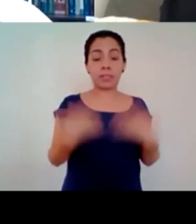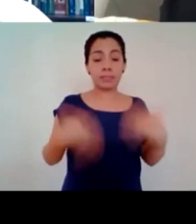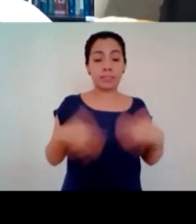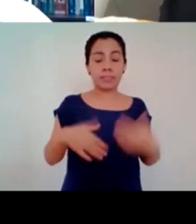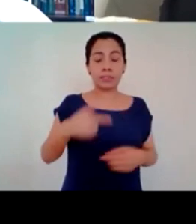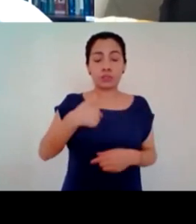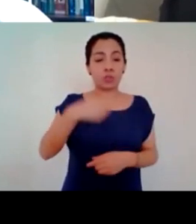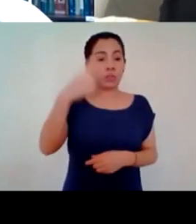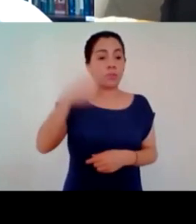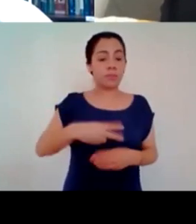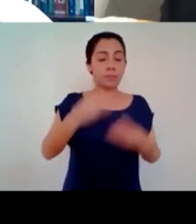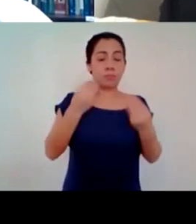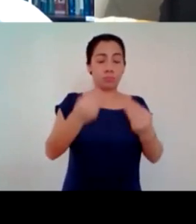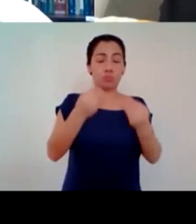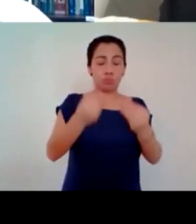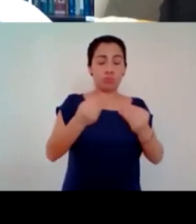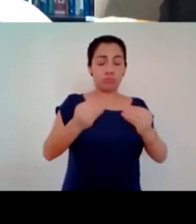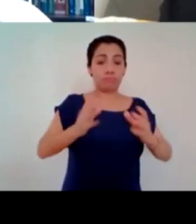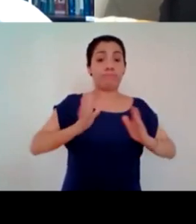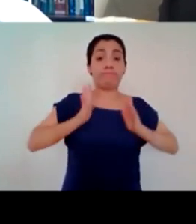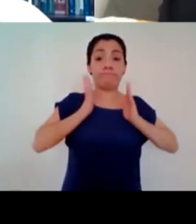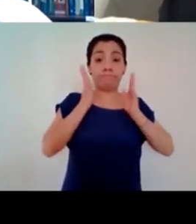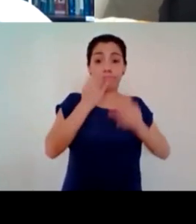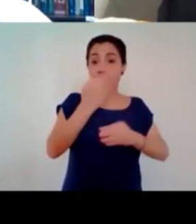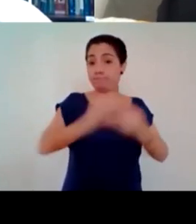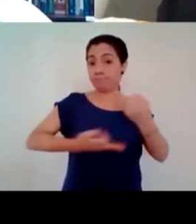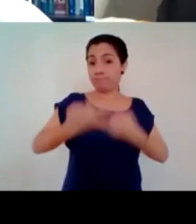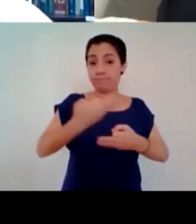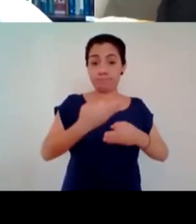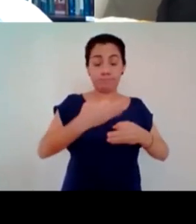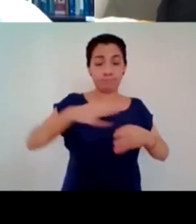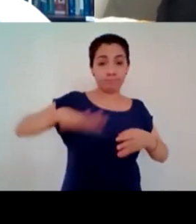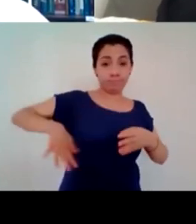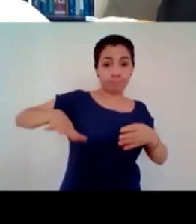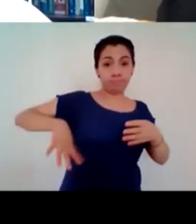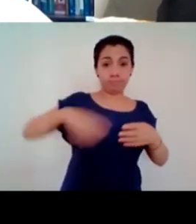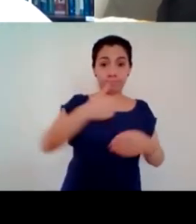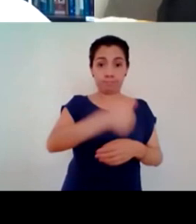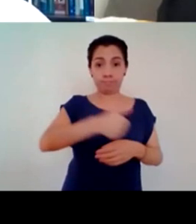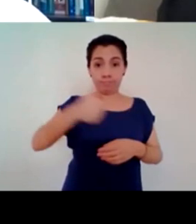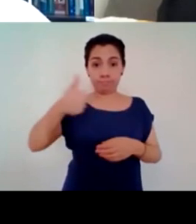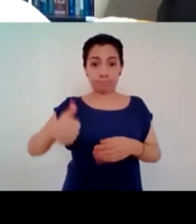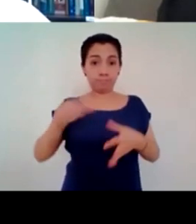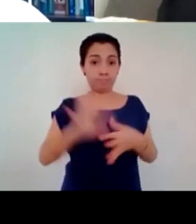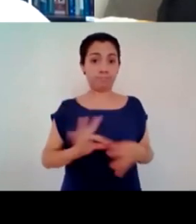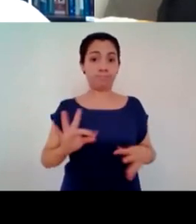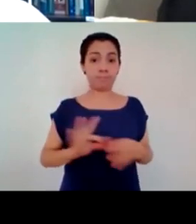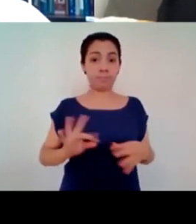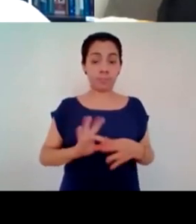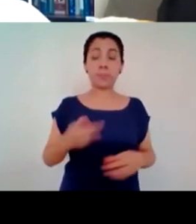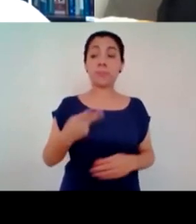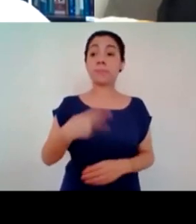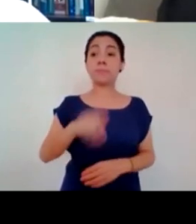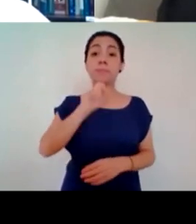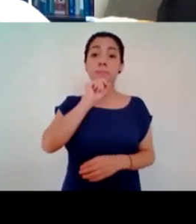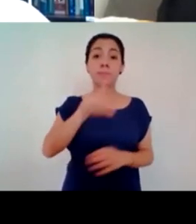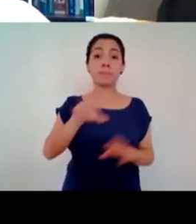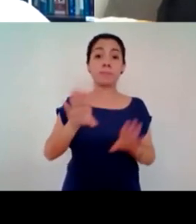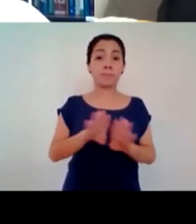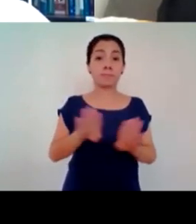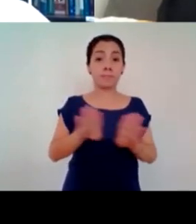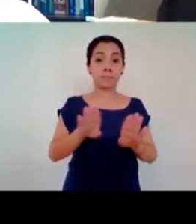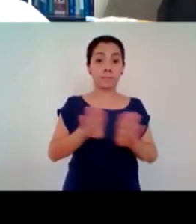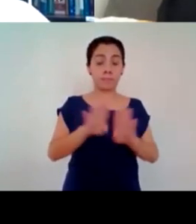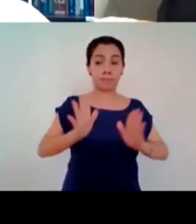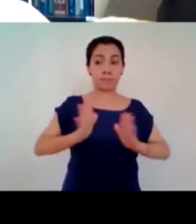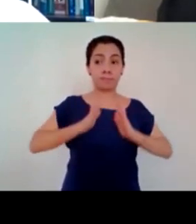comentarios, muchas reacciones, todo lo que estoy escuchando ahorita y también una reacción frente a lo importante que resulta ser este foro.